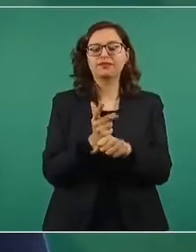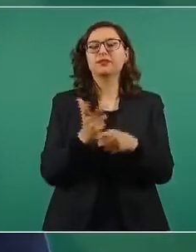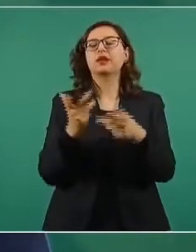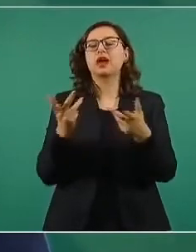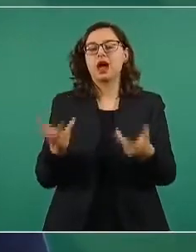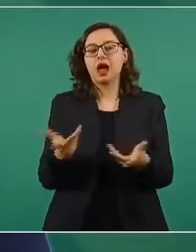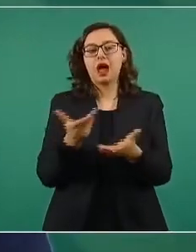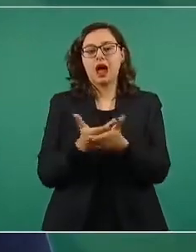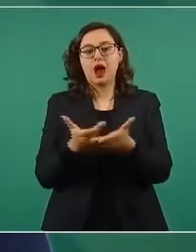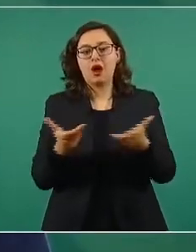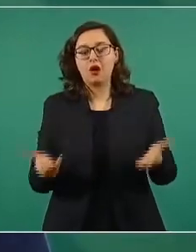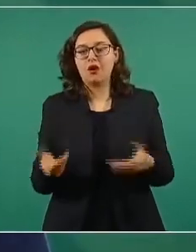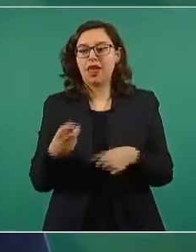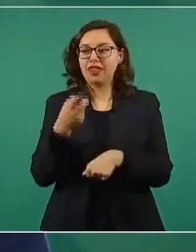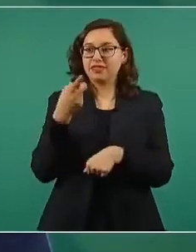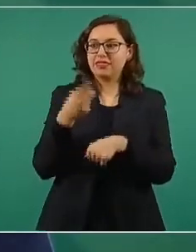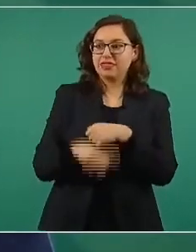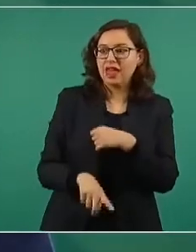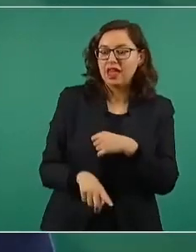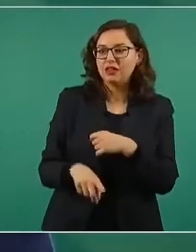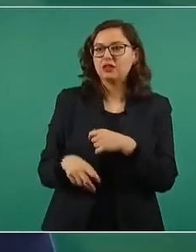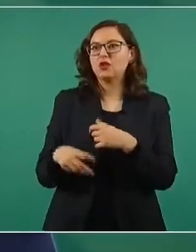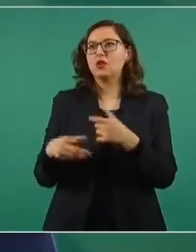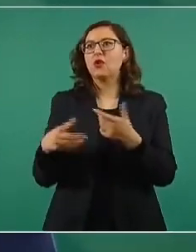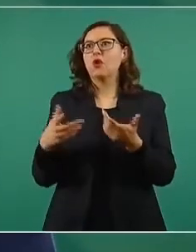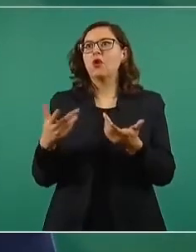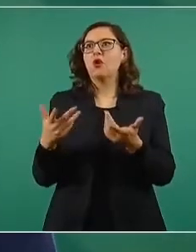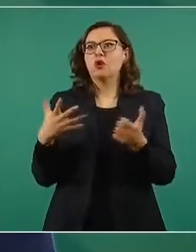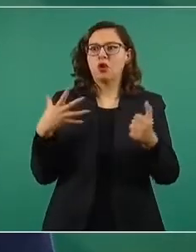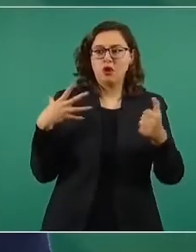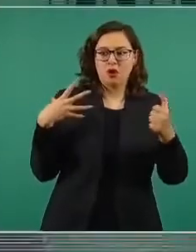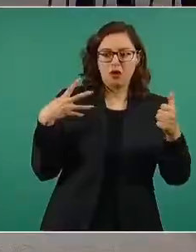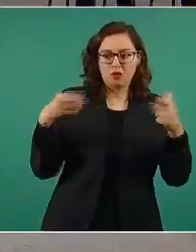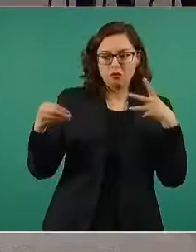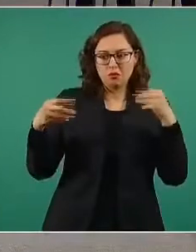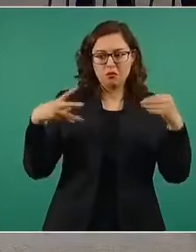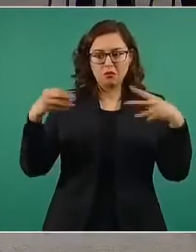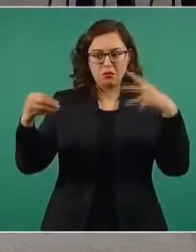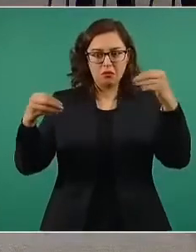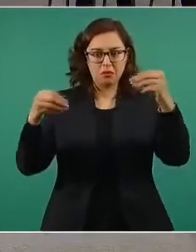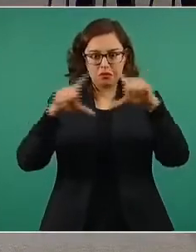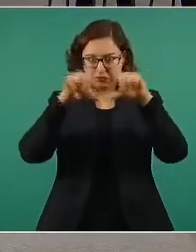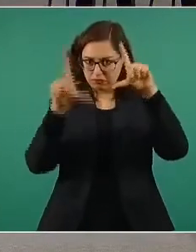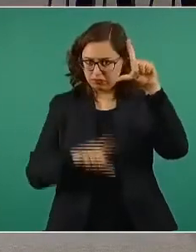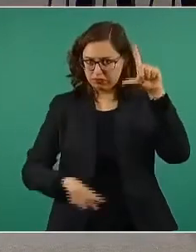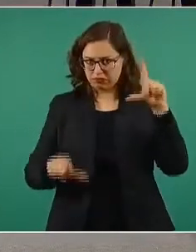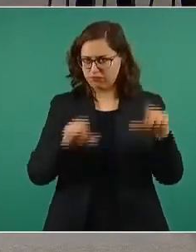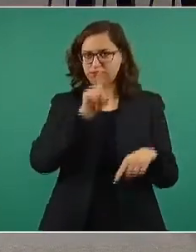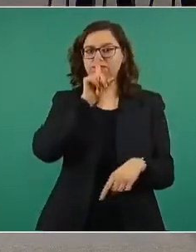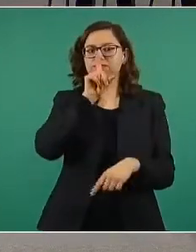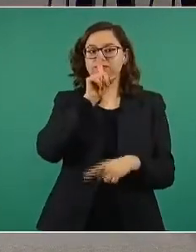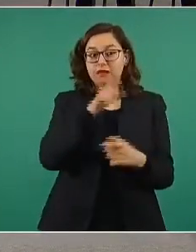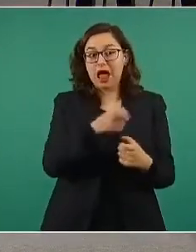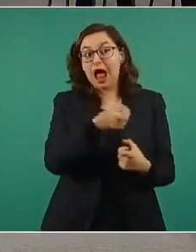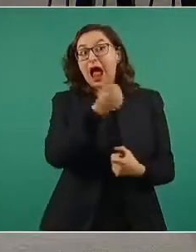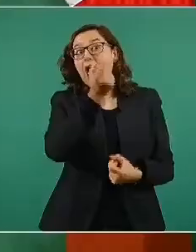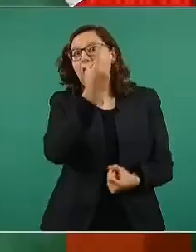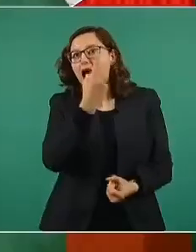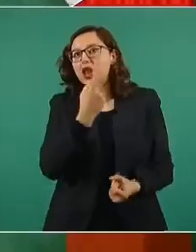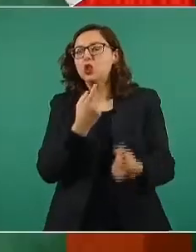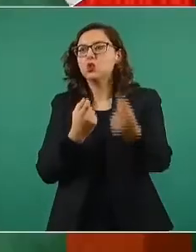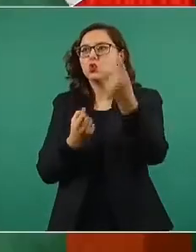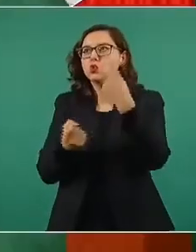selectiva, tenemos algunas entidades federativas con un incremento en el número de casos, esto lo venimos advirtiendo desde